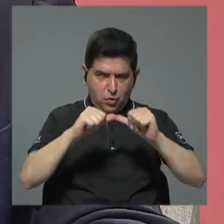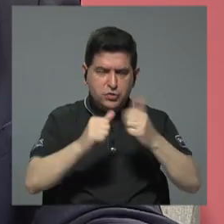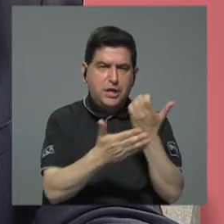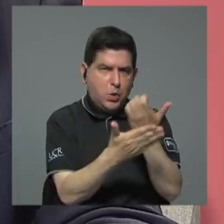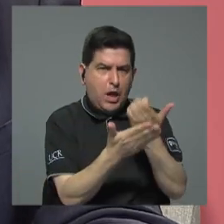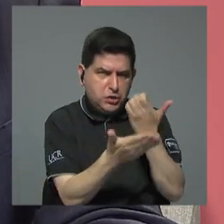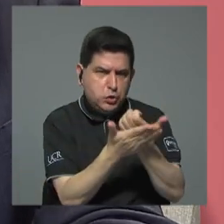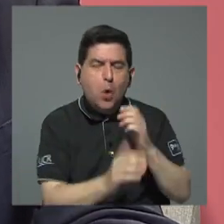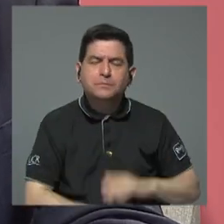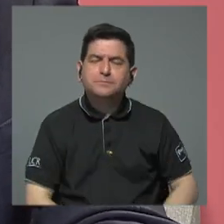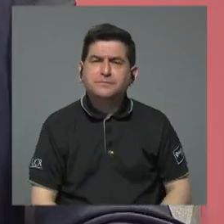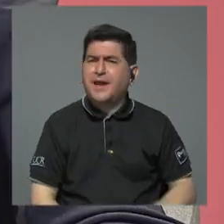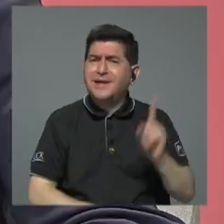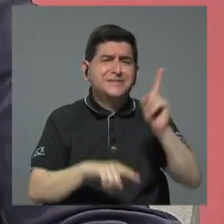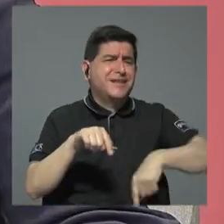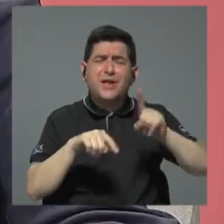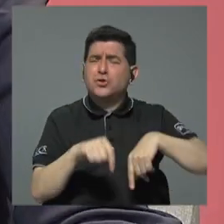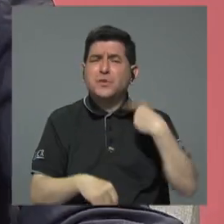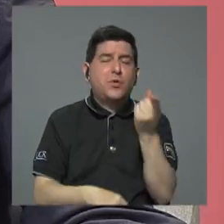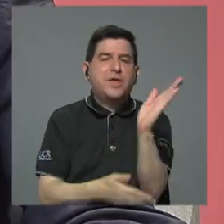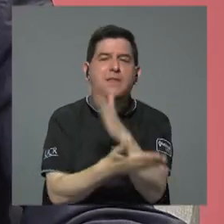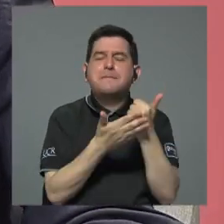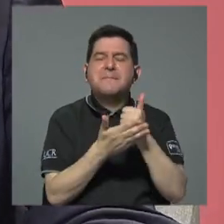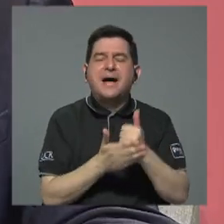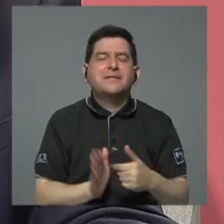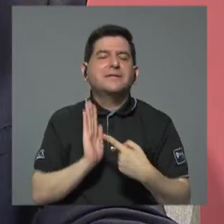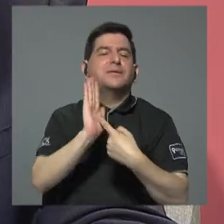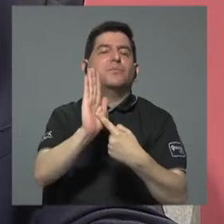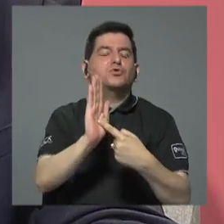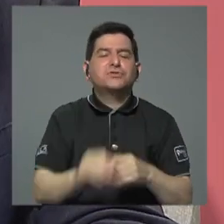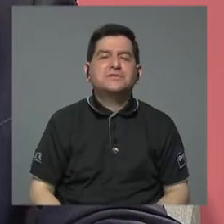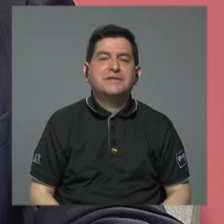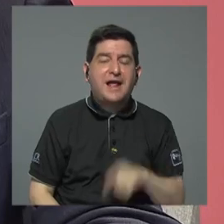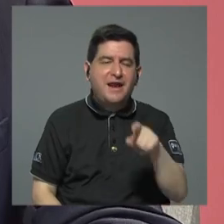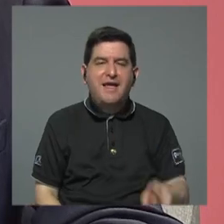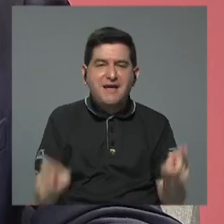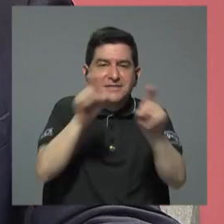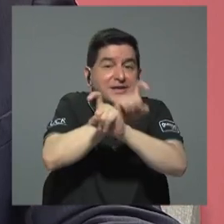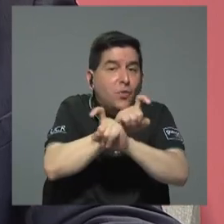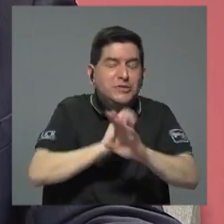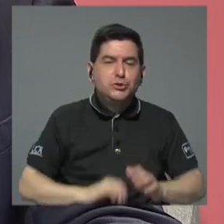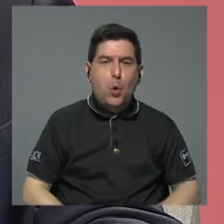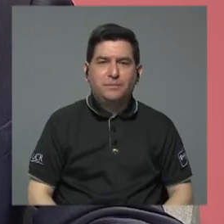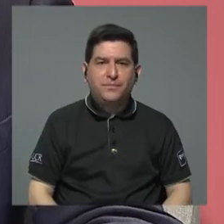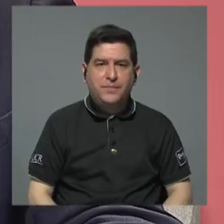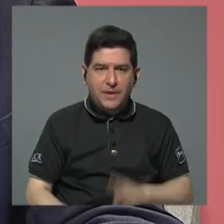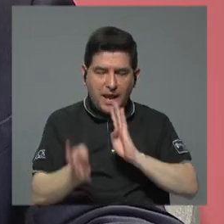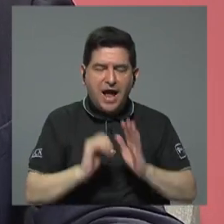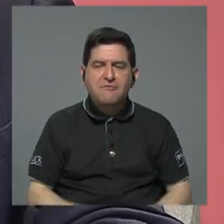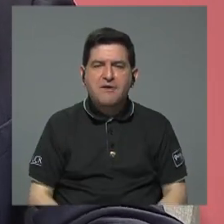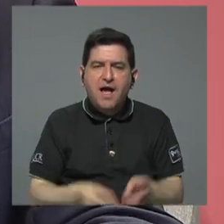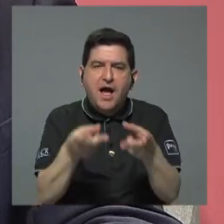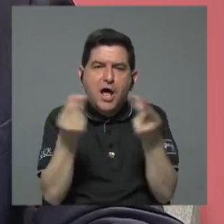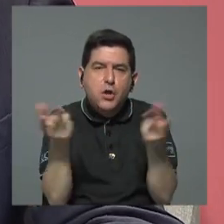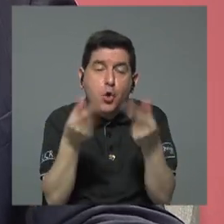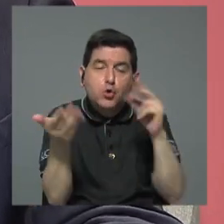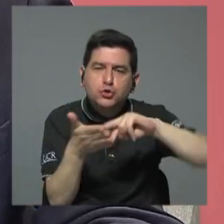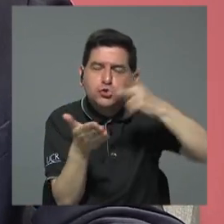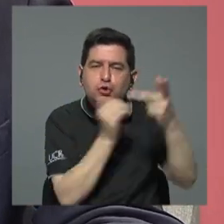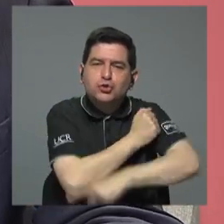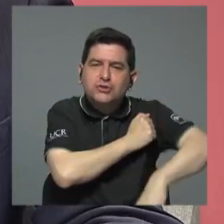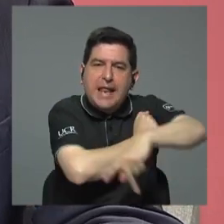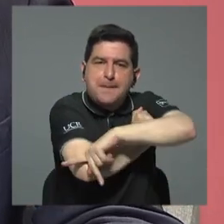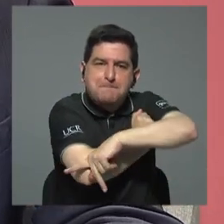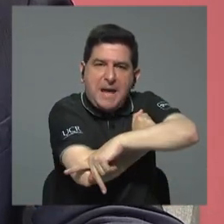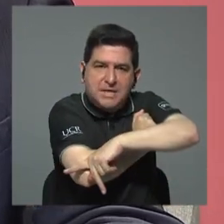economía. Es que no se vale poner solo una parte de la ecuación. Tenemos que hablar, por ejemplo, de los costos que significa para el